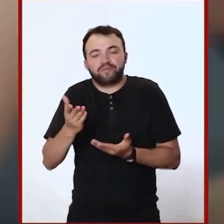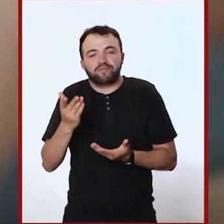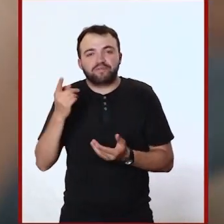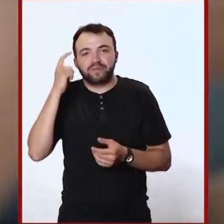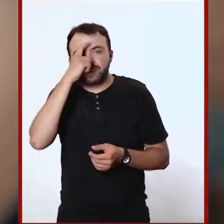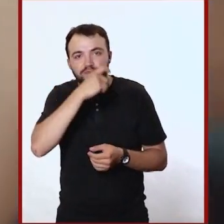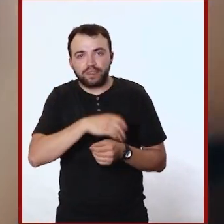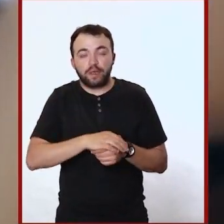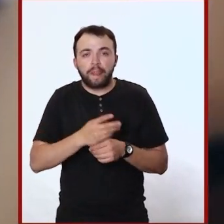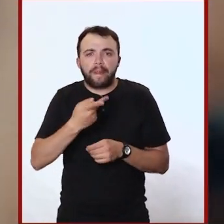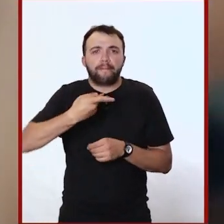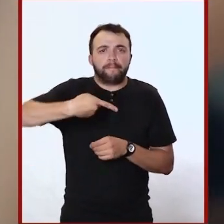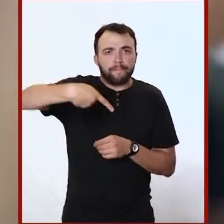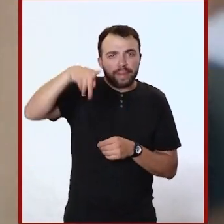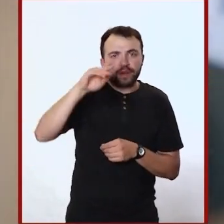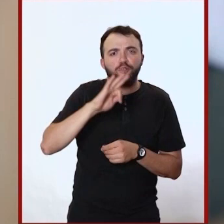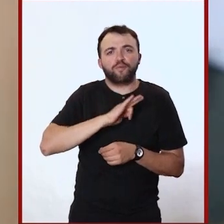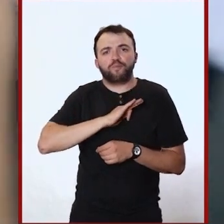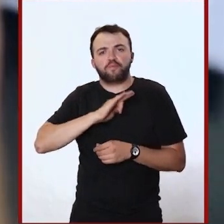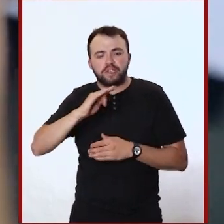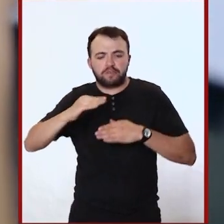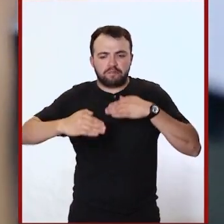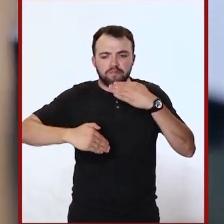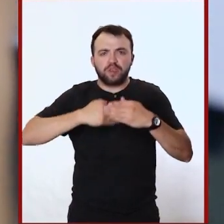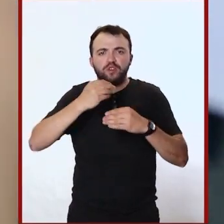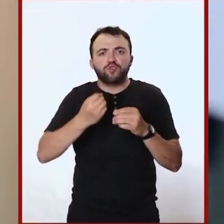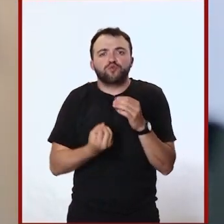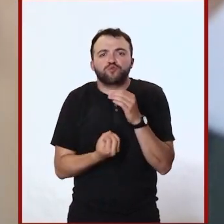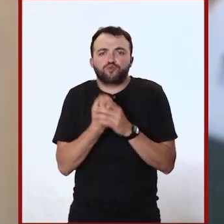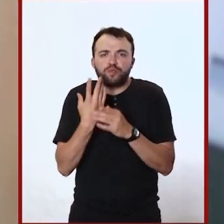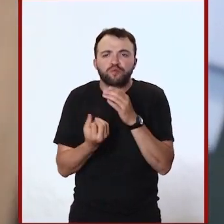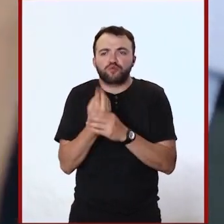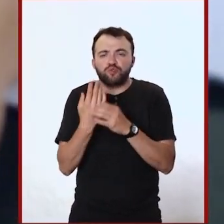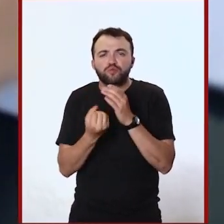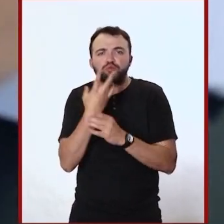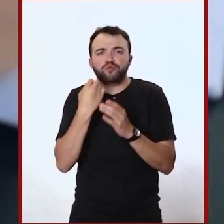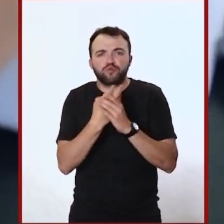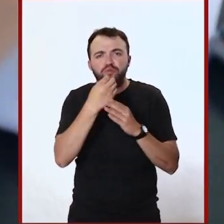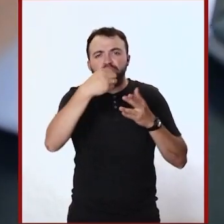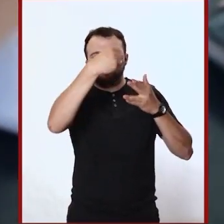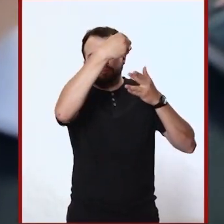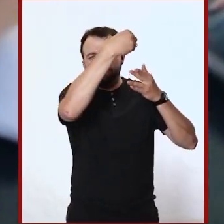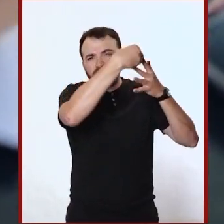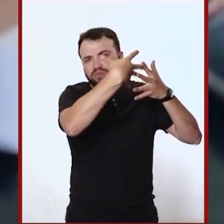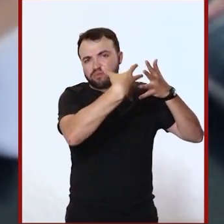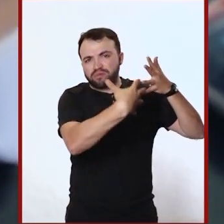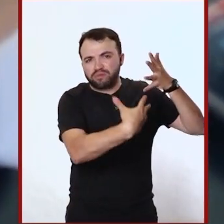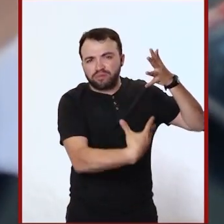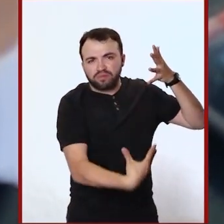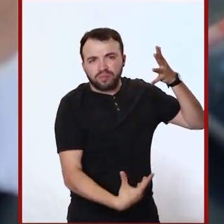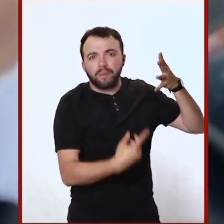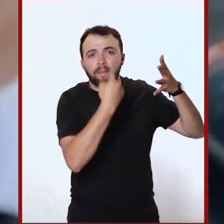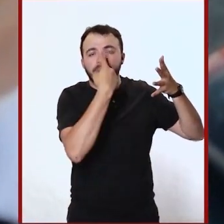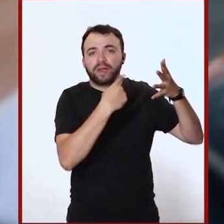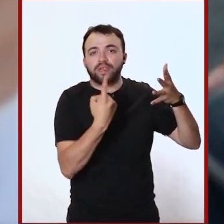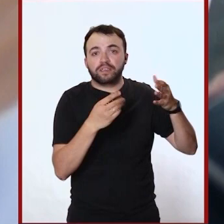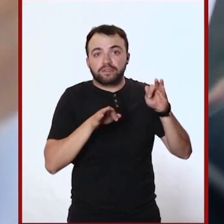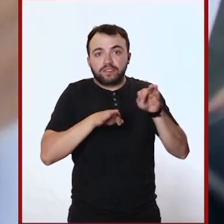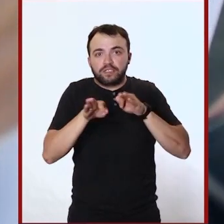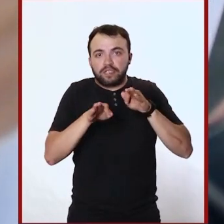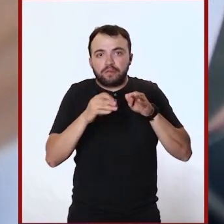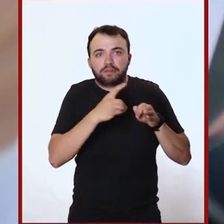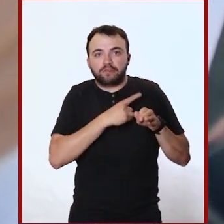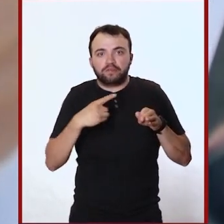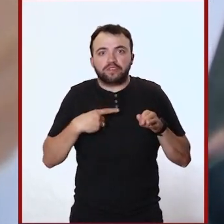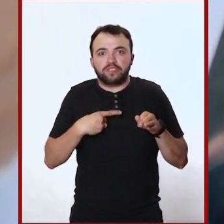creo que se tienen que generar los nuevos márgenes, los nuevos marcos normativos para que la formalidad sea accesible para